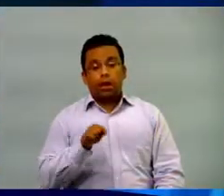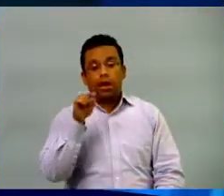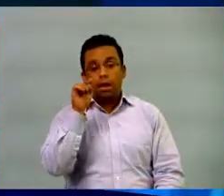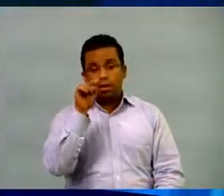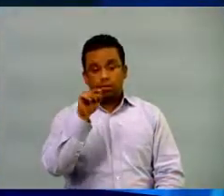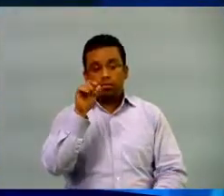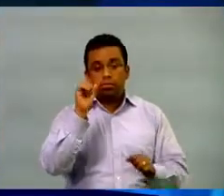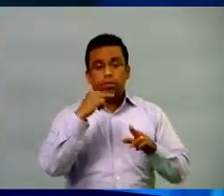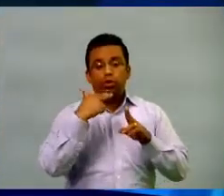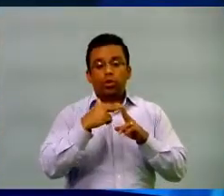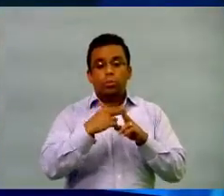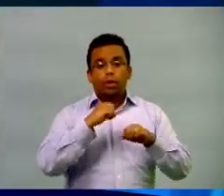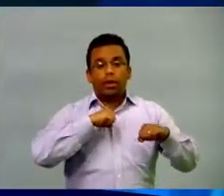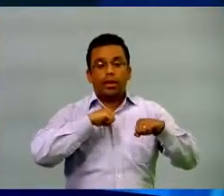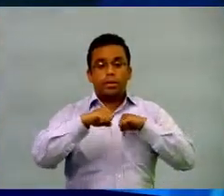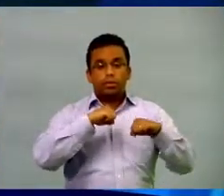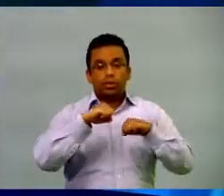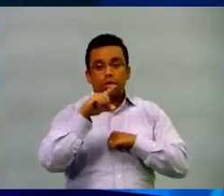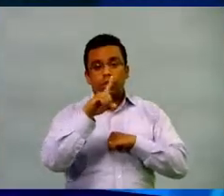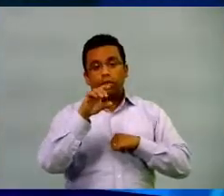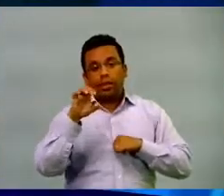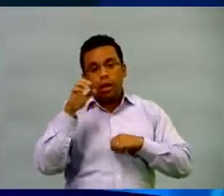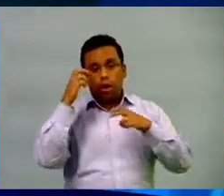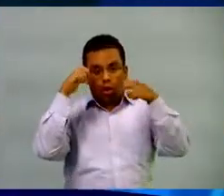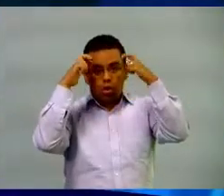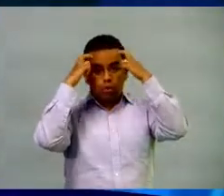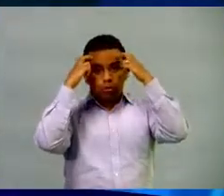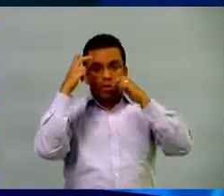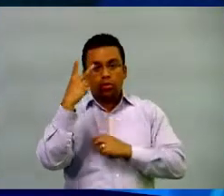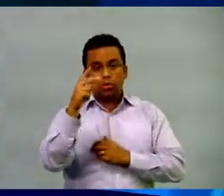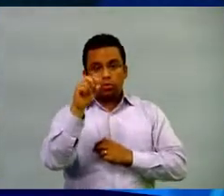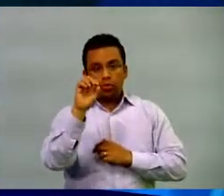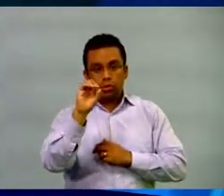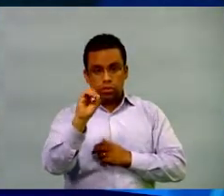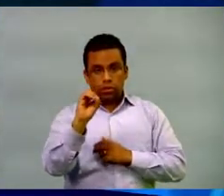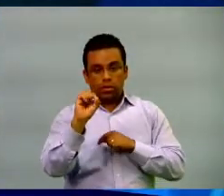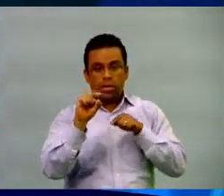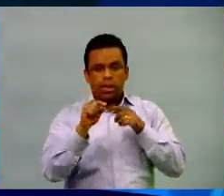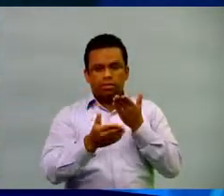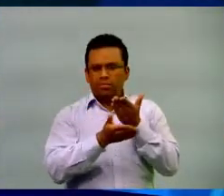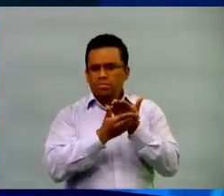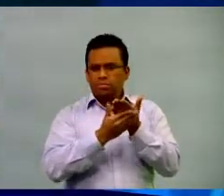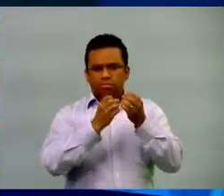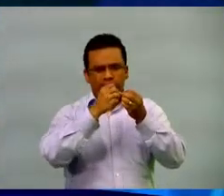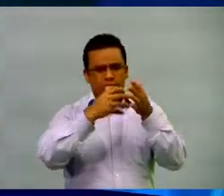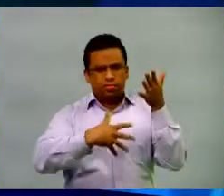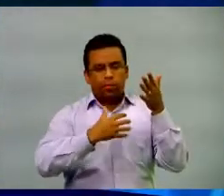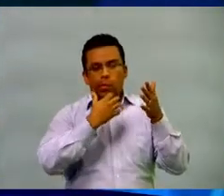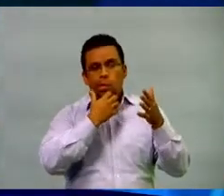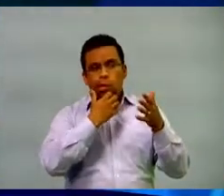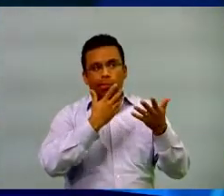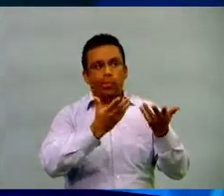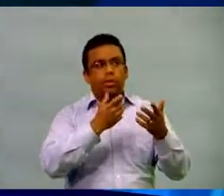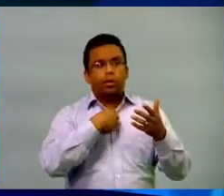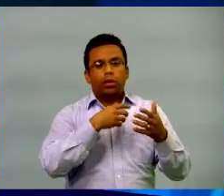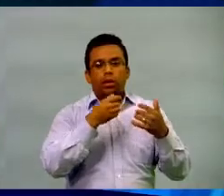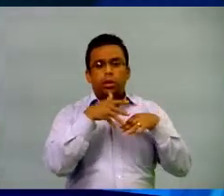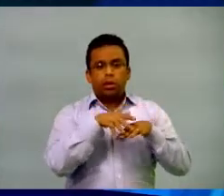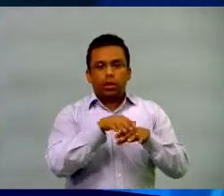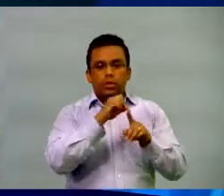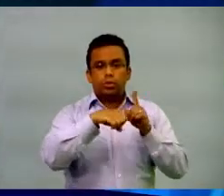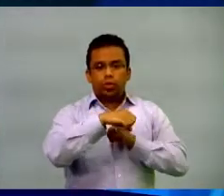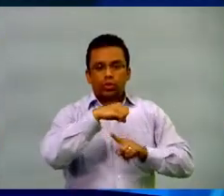microblogs, redes sociales, también redes sociales empresariales o especializadas como LinkedIn,